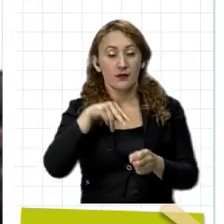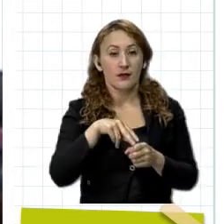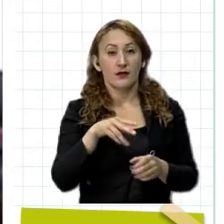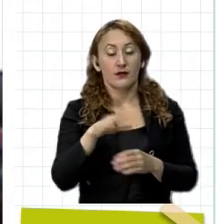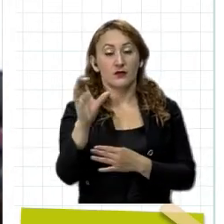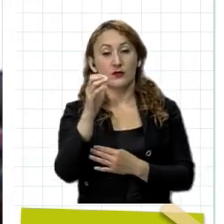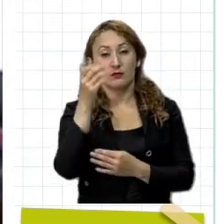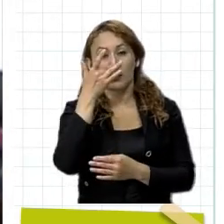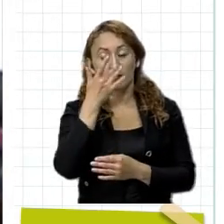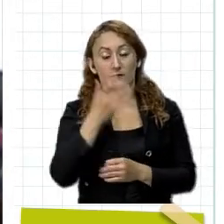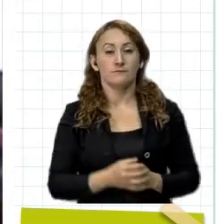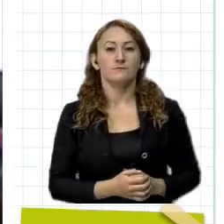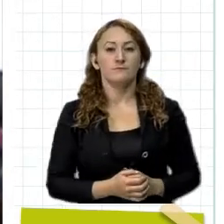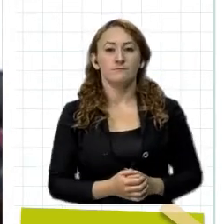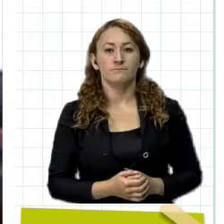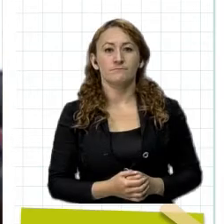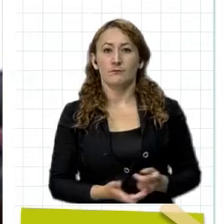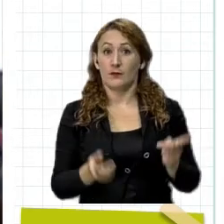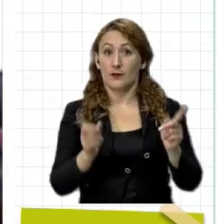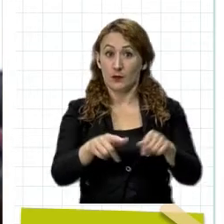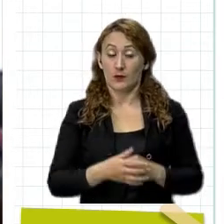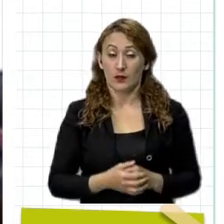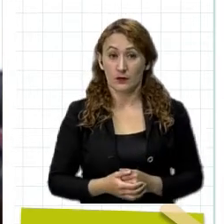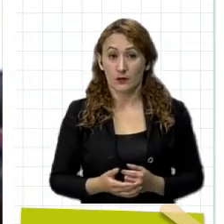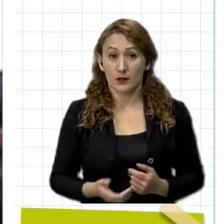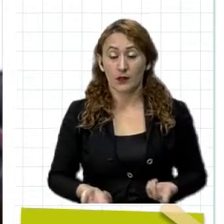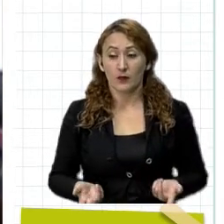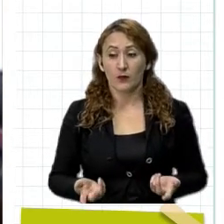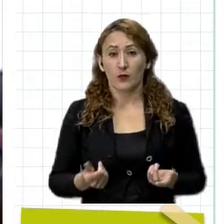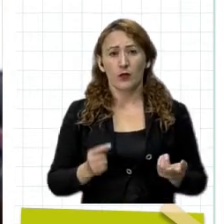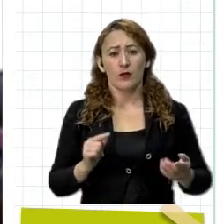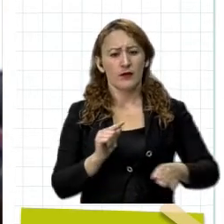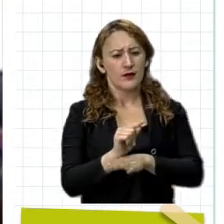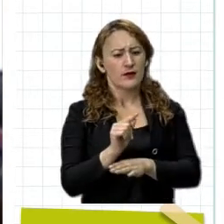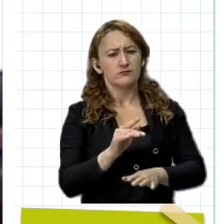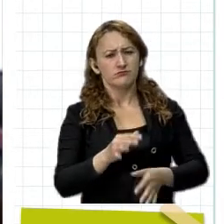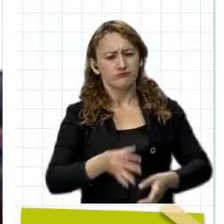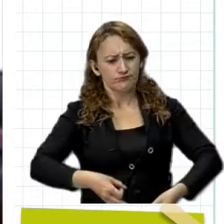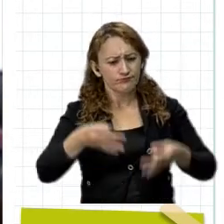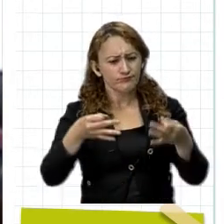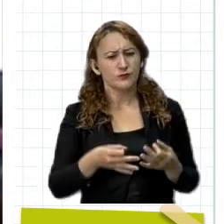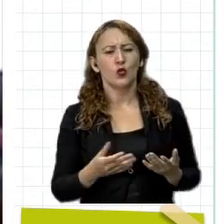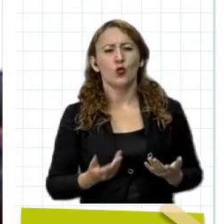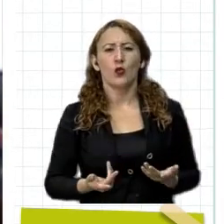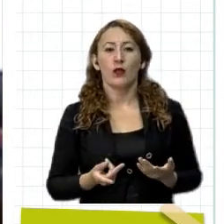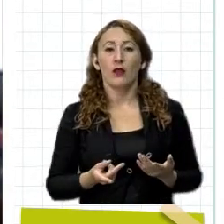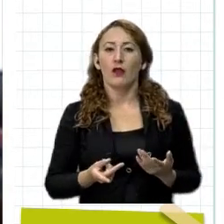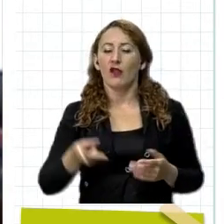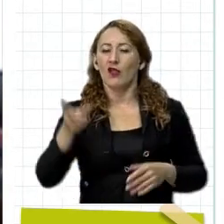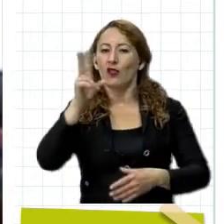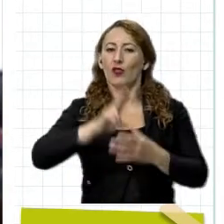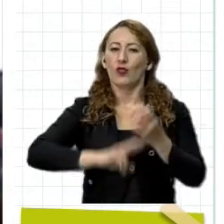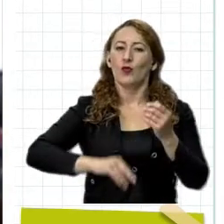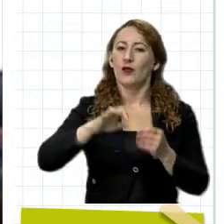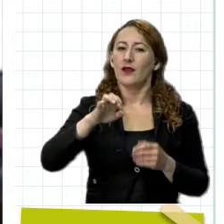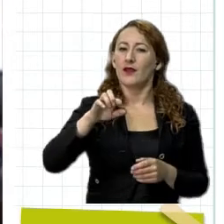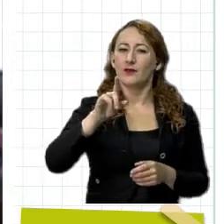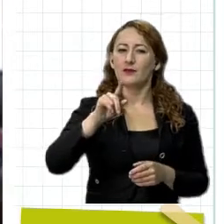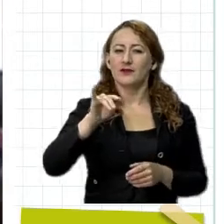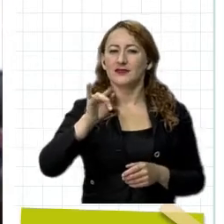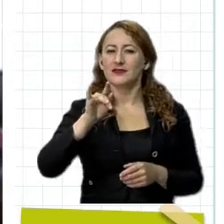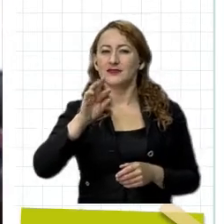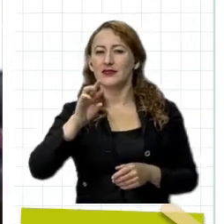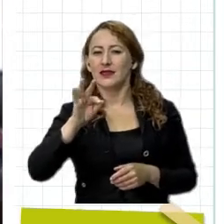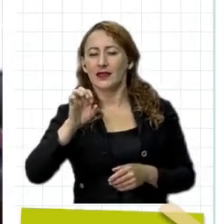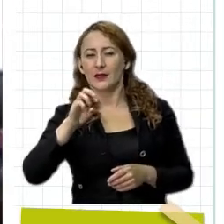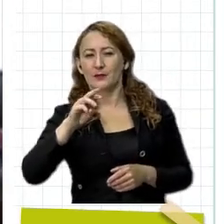afrocolombianos. Igualmente, se requiere una crítica contundente a ese dualismo epistémico que ha localizado